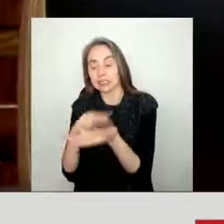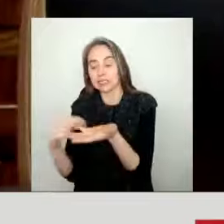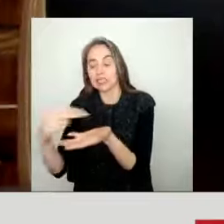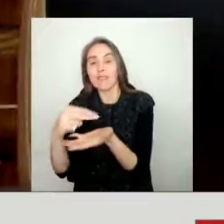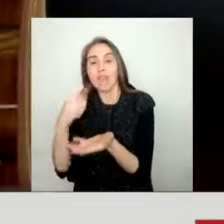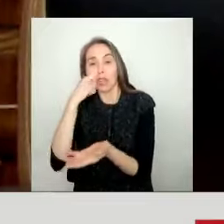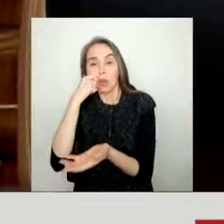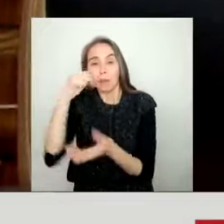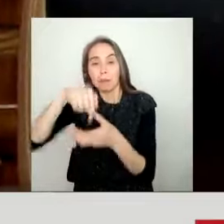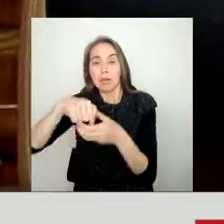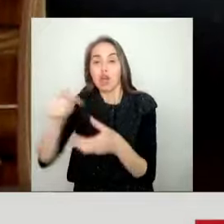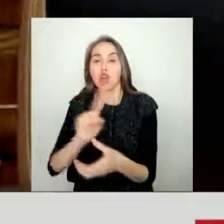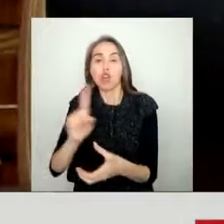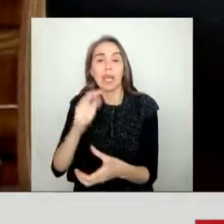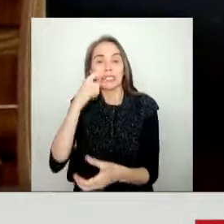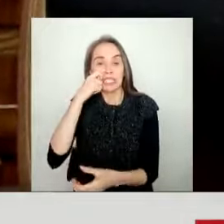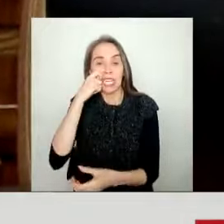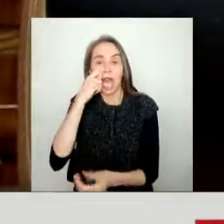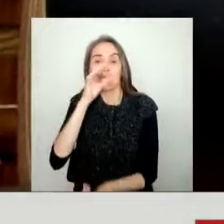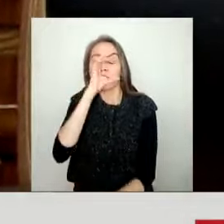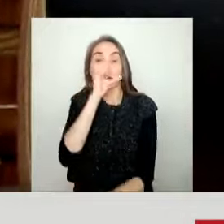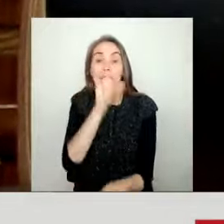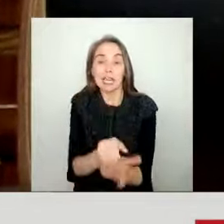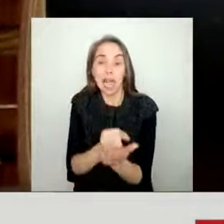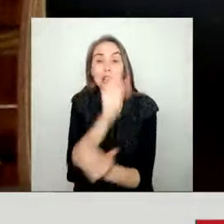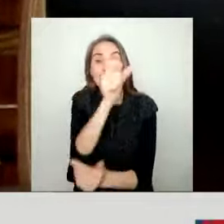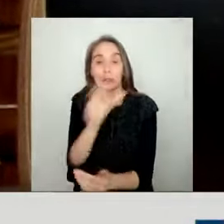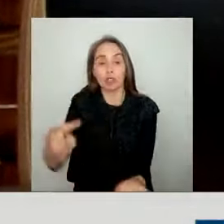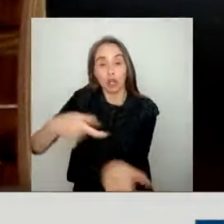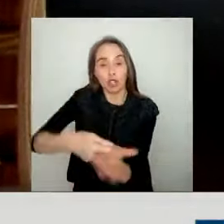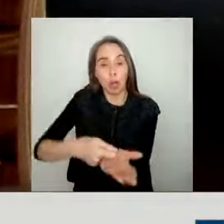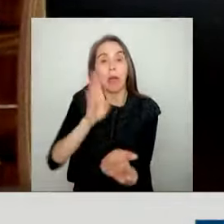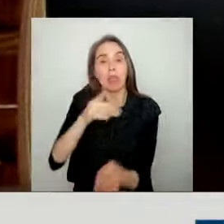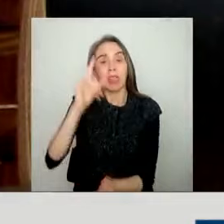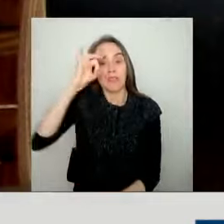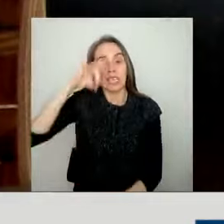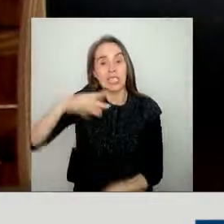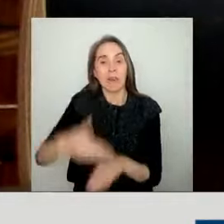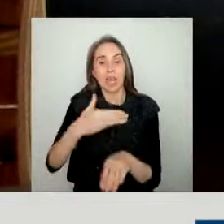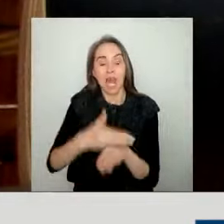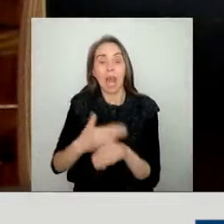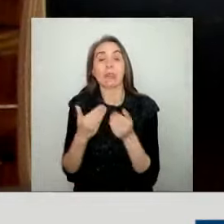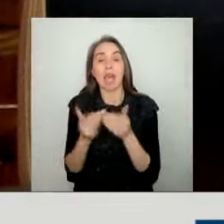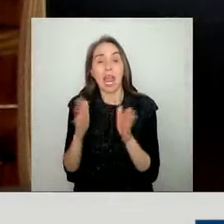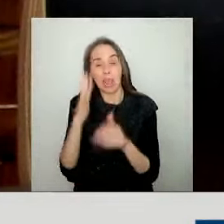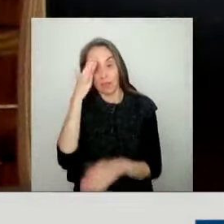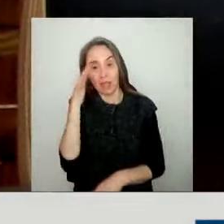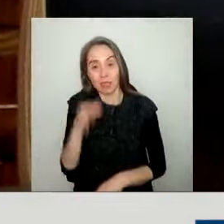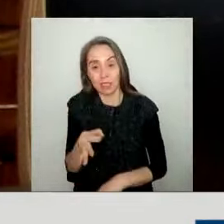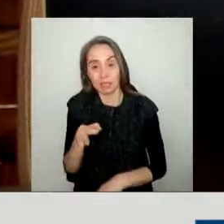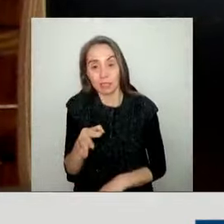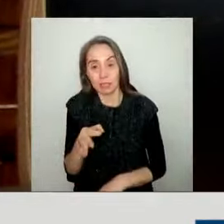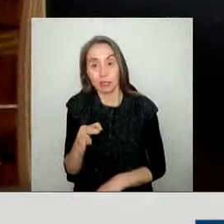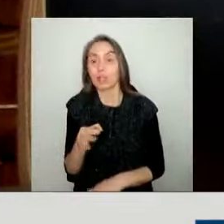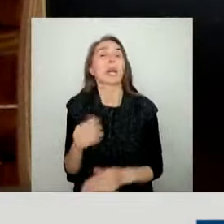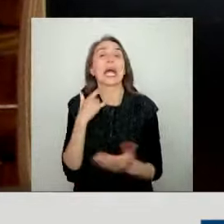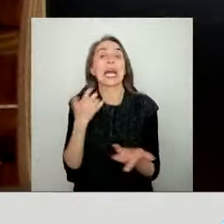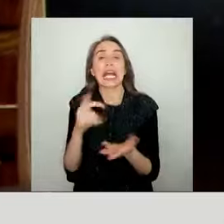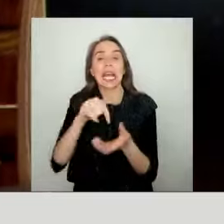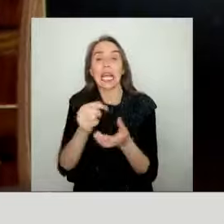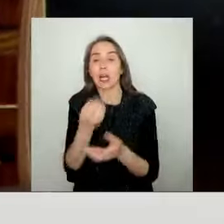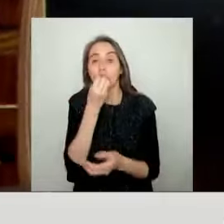sea me parece que es un engaño y que el consumidor tiene que saberlo y que tienen que tomar la decisión libremente finalmente qué es lo que consumen entonces